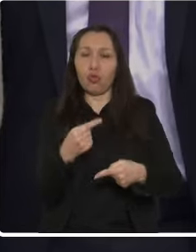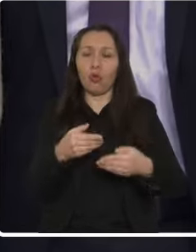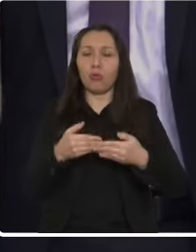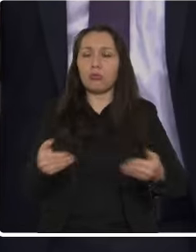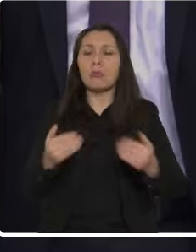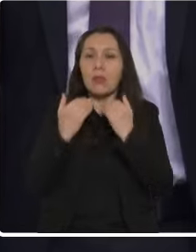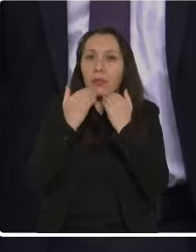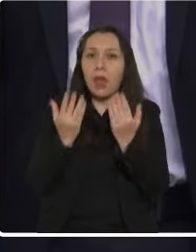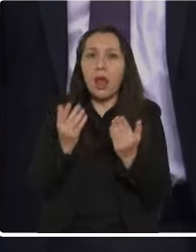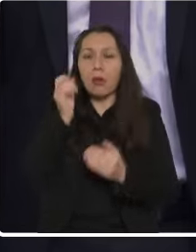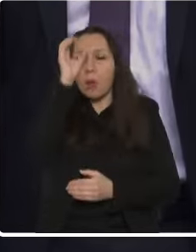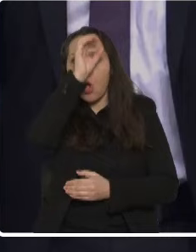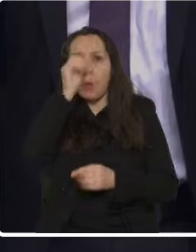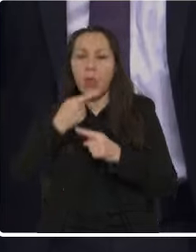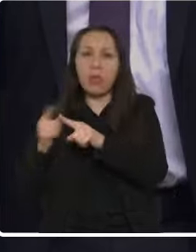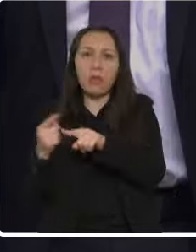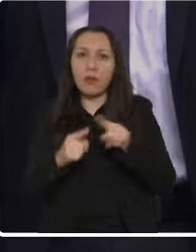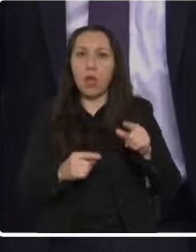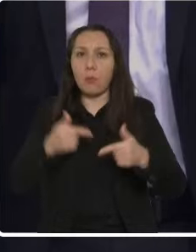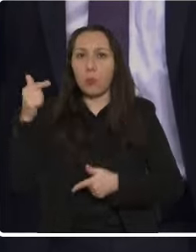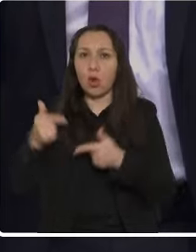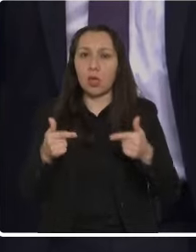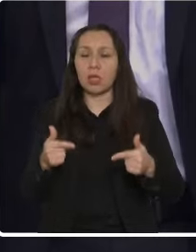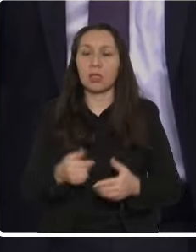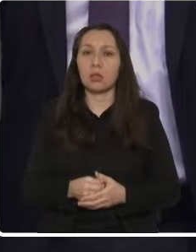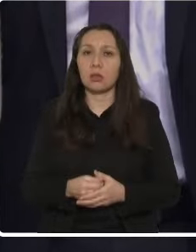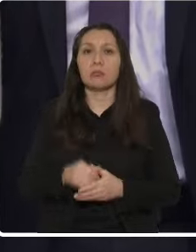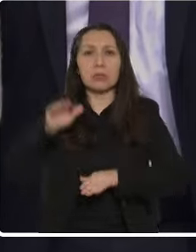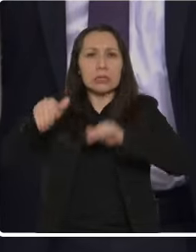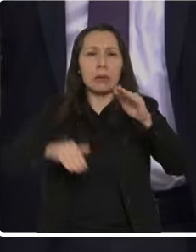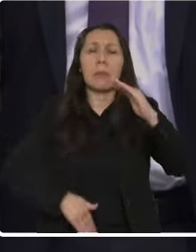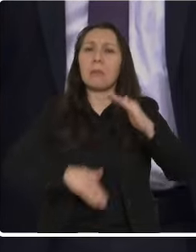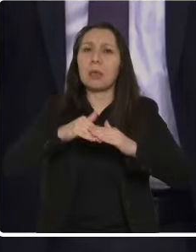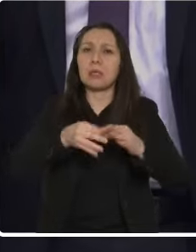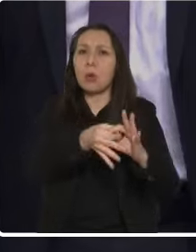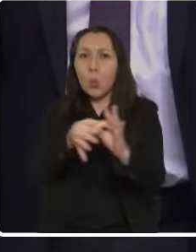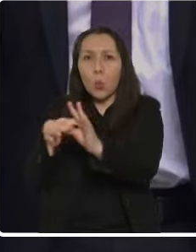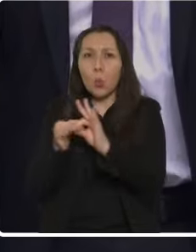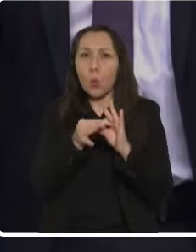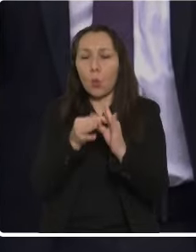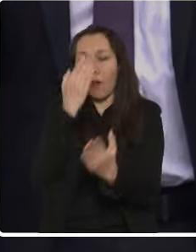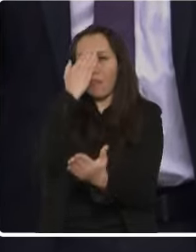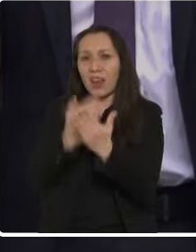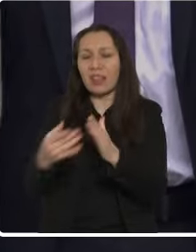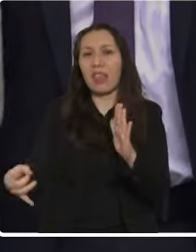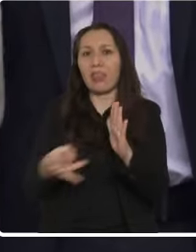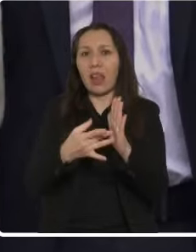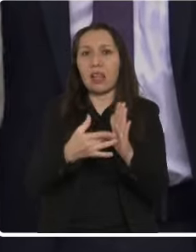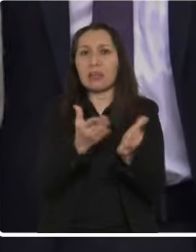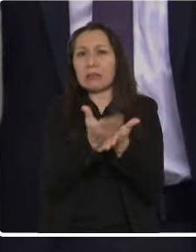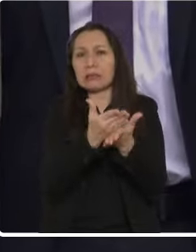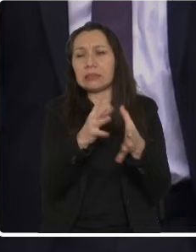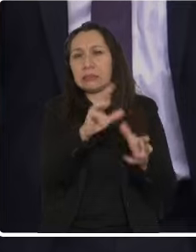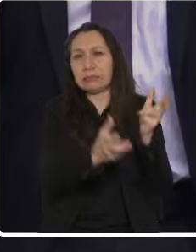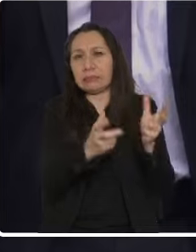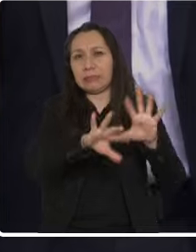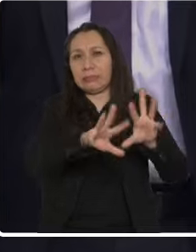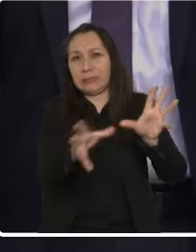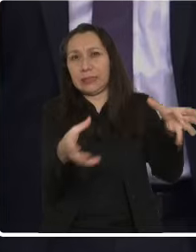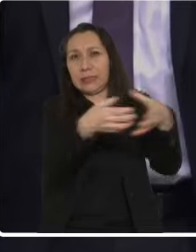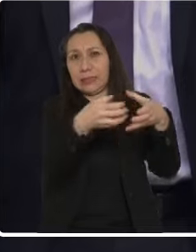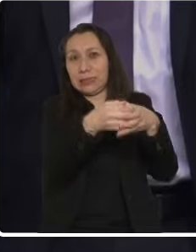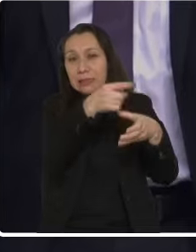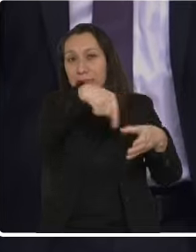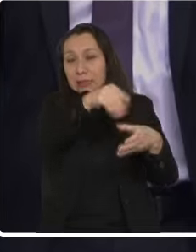todos independientes de nuestras diferencias políticas. Convoco a la máxima unidad para enfrentar el delito y el crimen organizado, porque